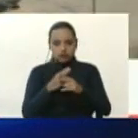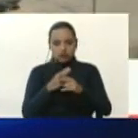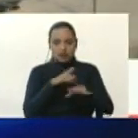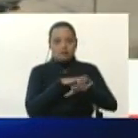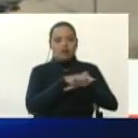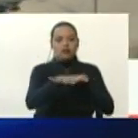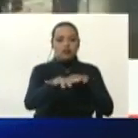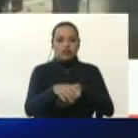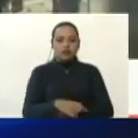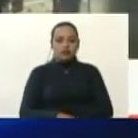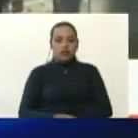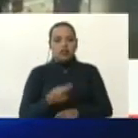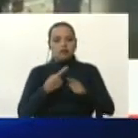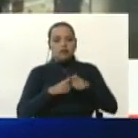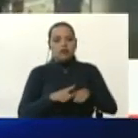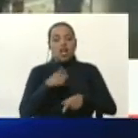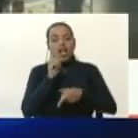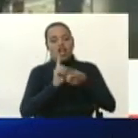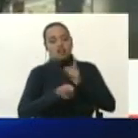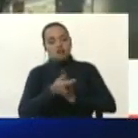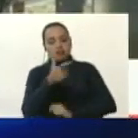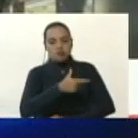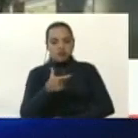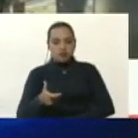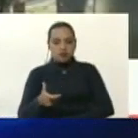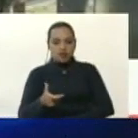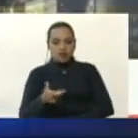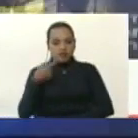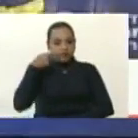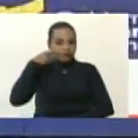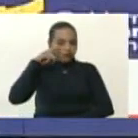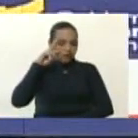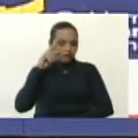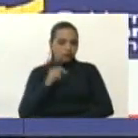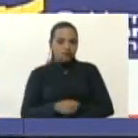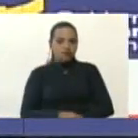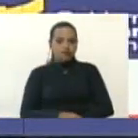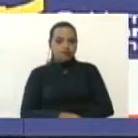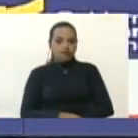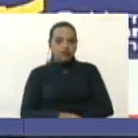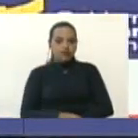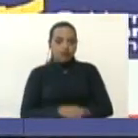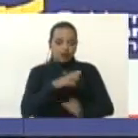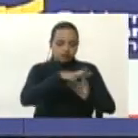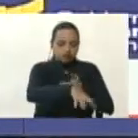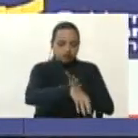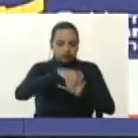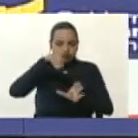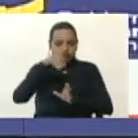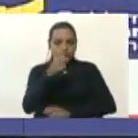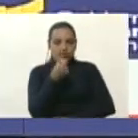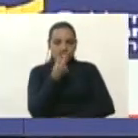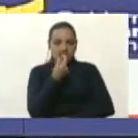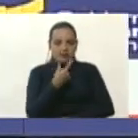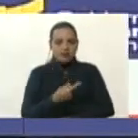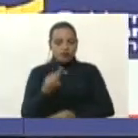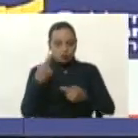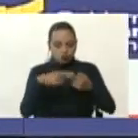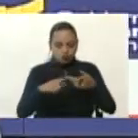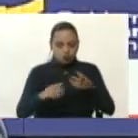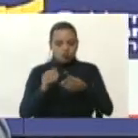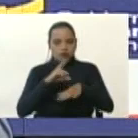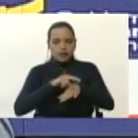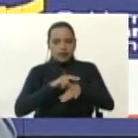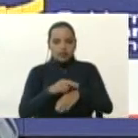mayoría. Pero hay pequeñas mafias que extraen los medicamentos, los equipos, y